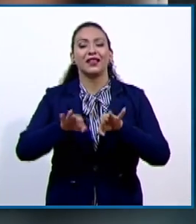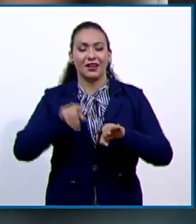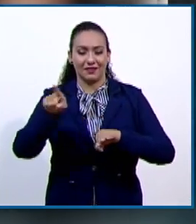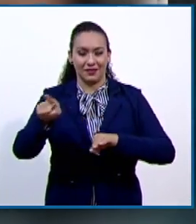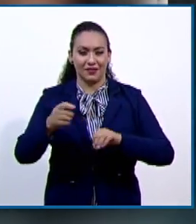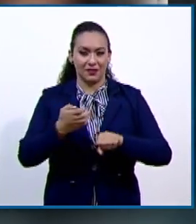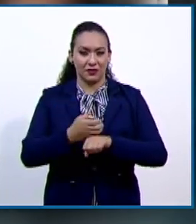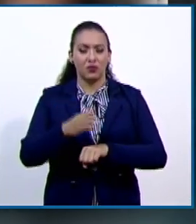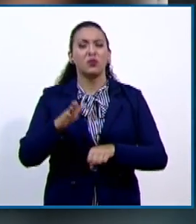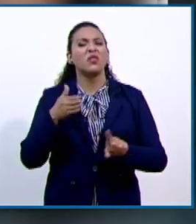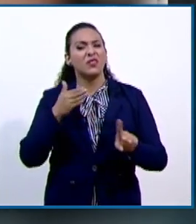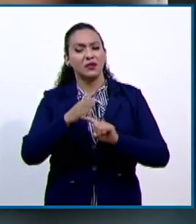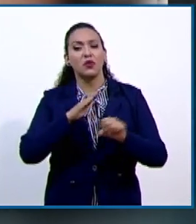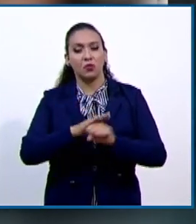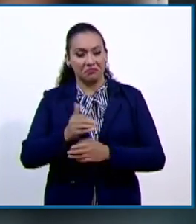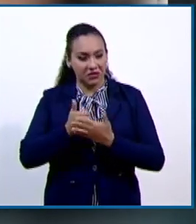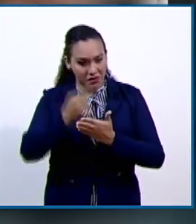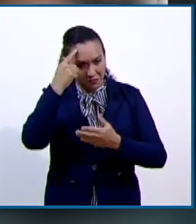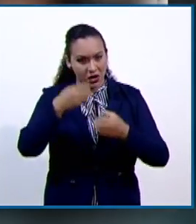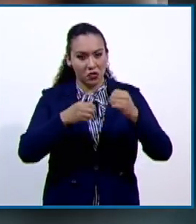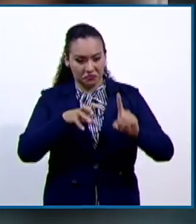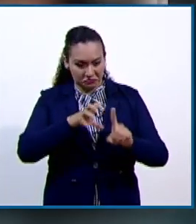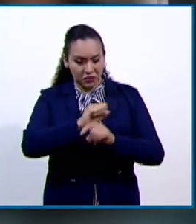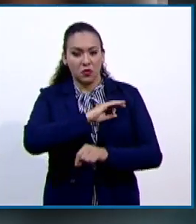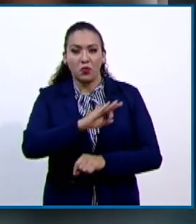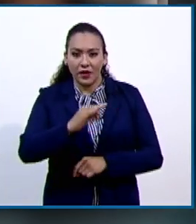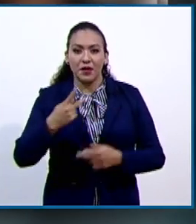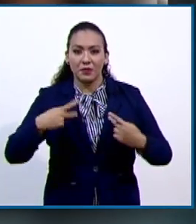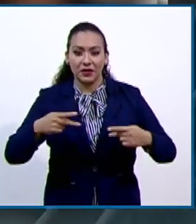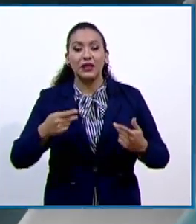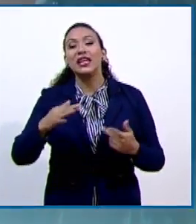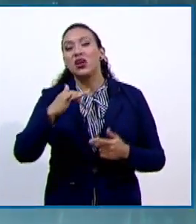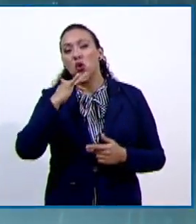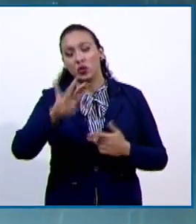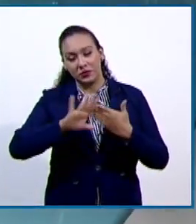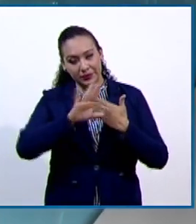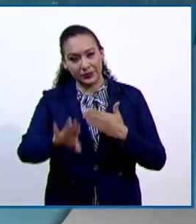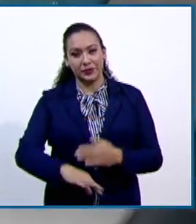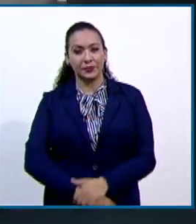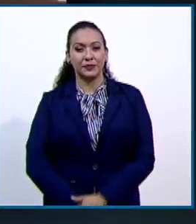propósito de transformar la impartición de justicia y combatir la corrupción.